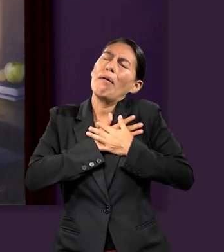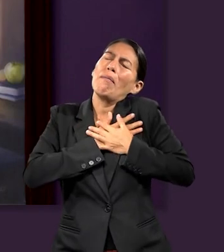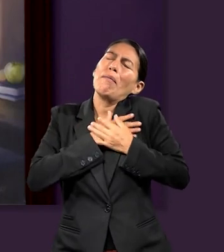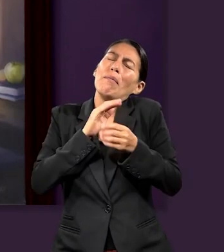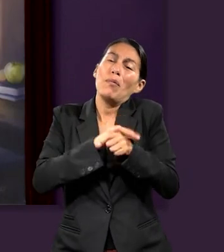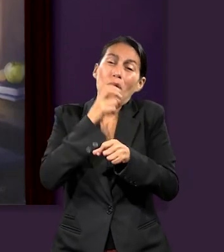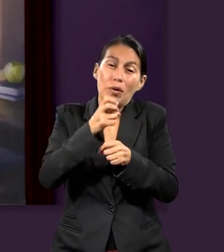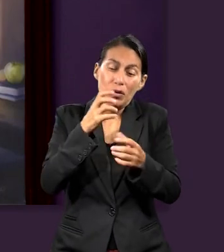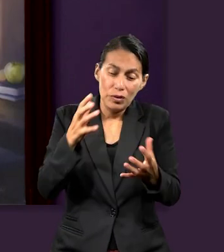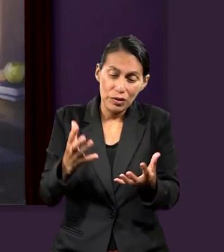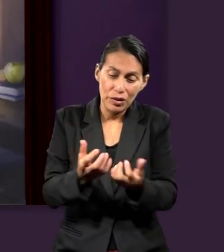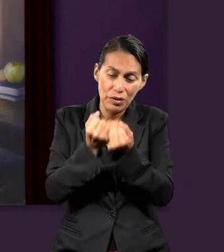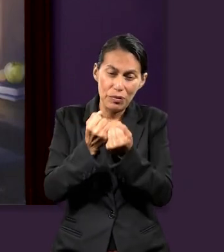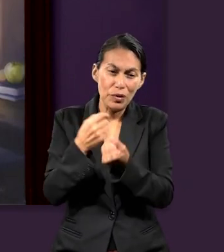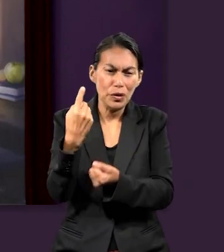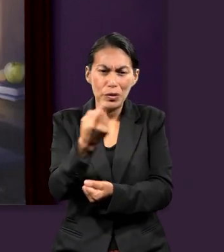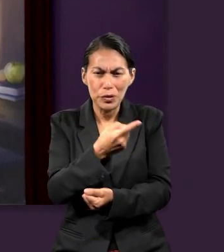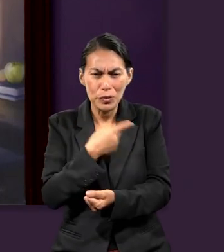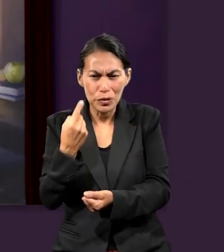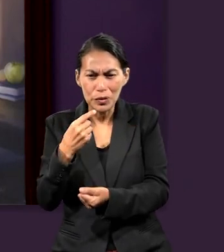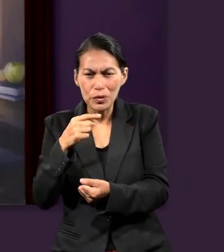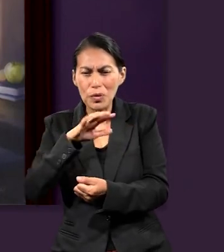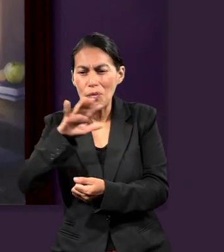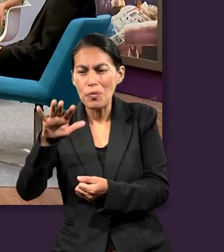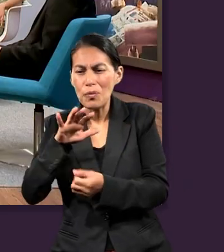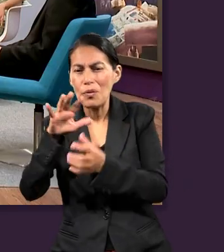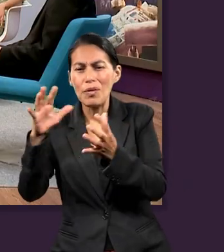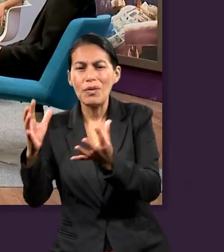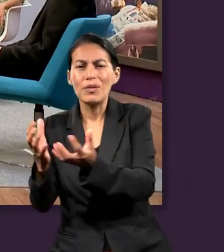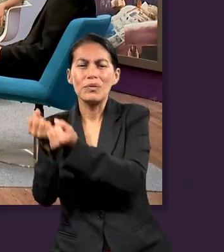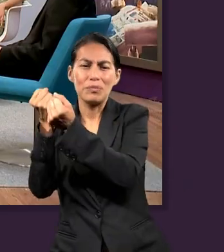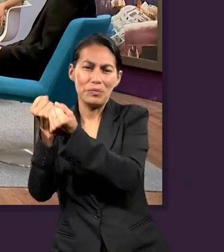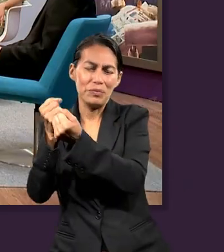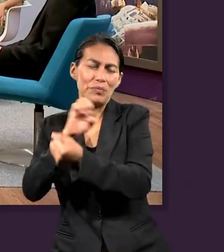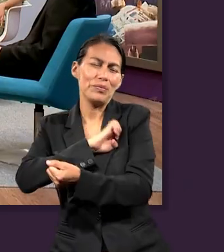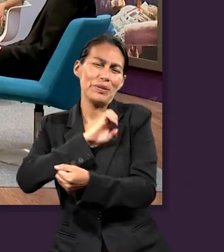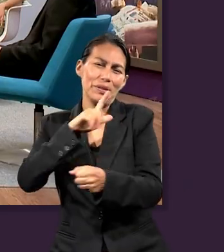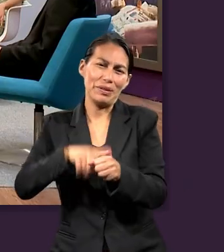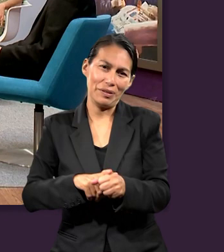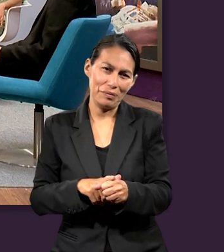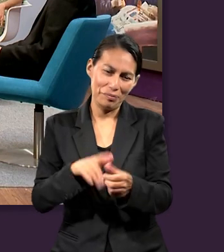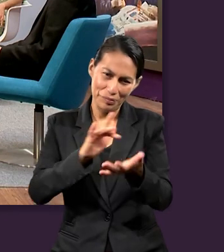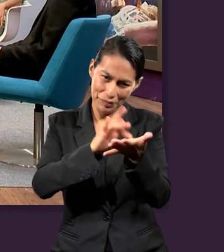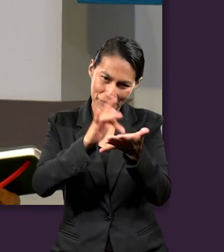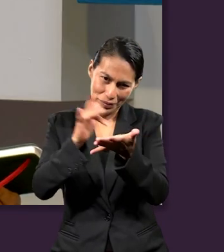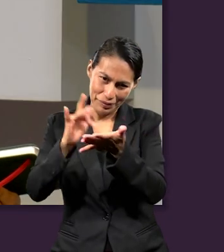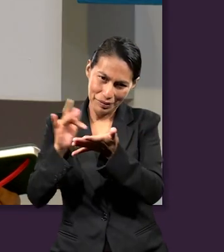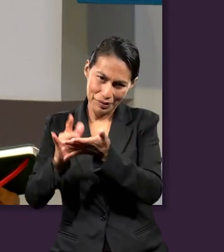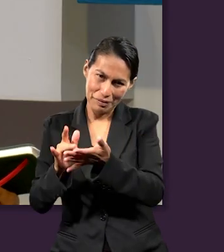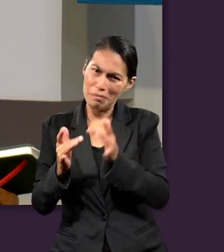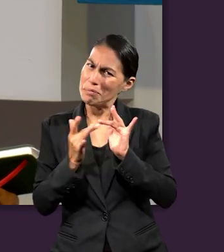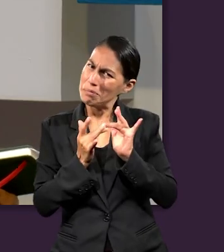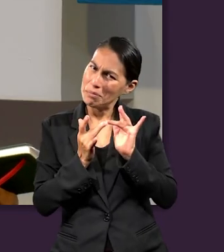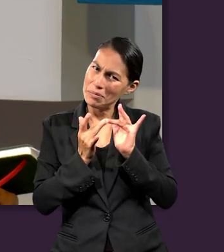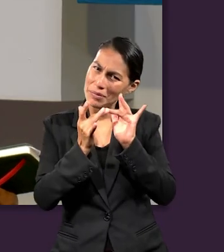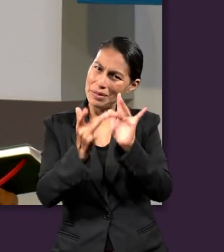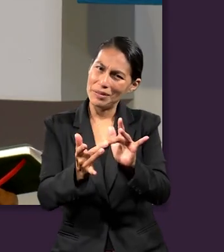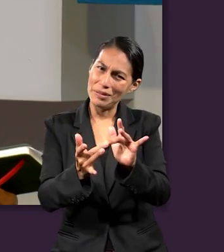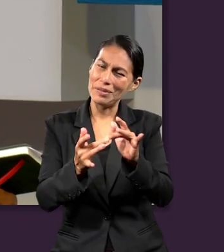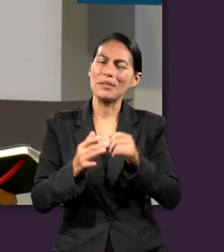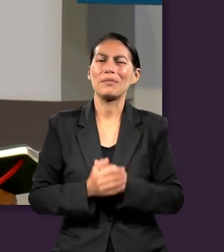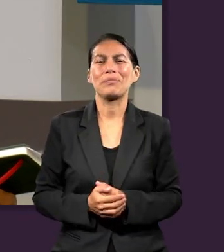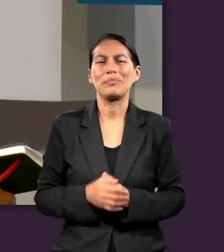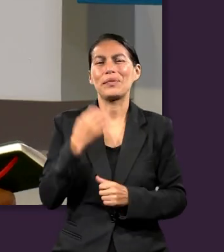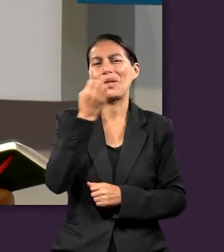y que somos parte de un pueblo muy especial Muchas gracias muchas gracias No se pierdan los próximos capítulos